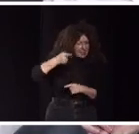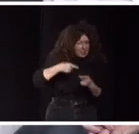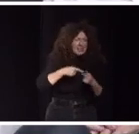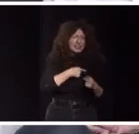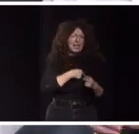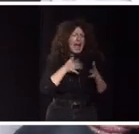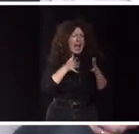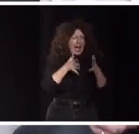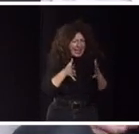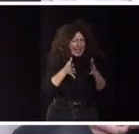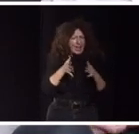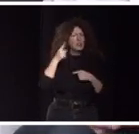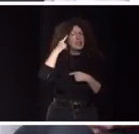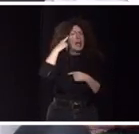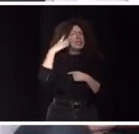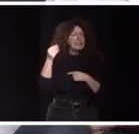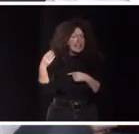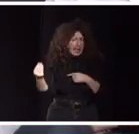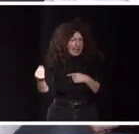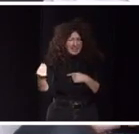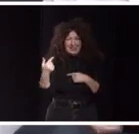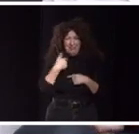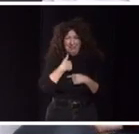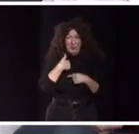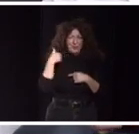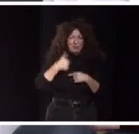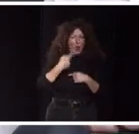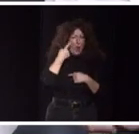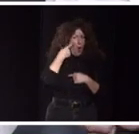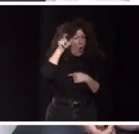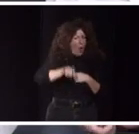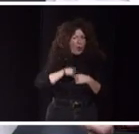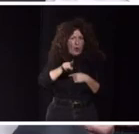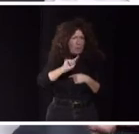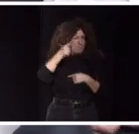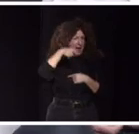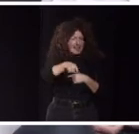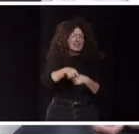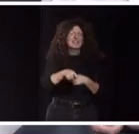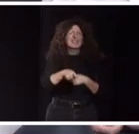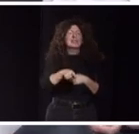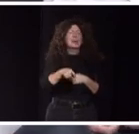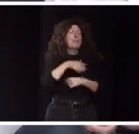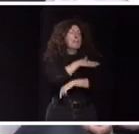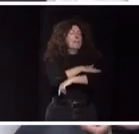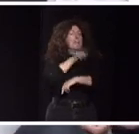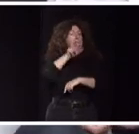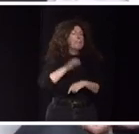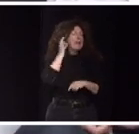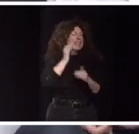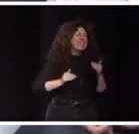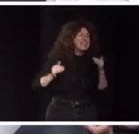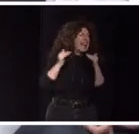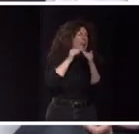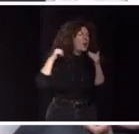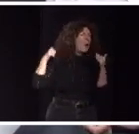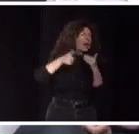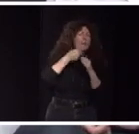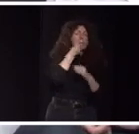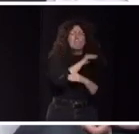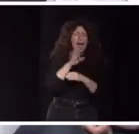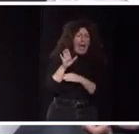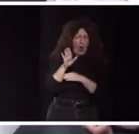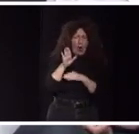generosas, más inteligentes que he conocido, que no solo ha sido la mejor ministra de Igualdad que hemos podido tener